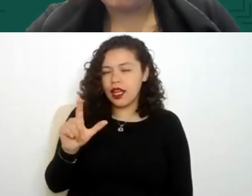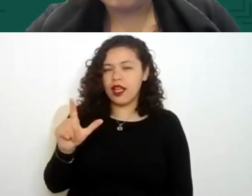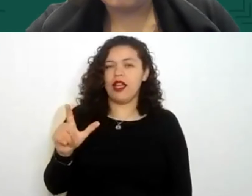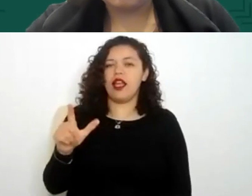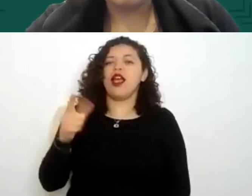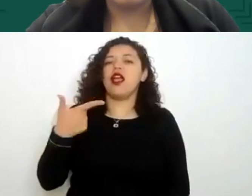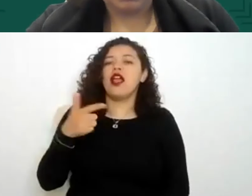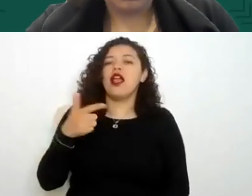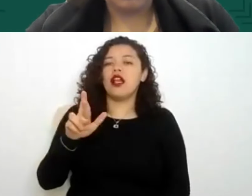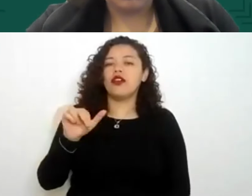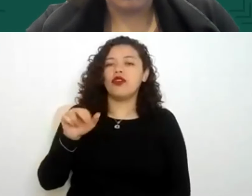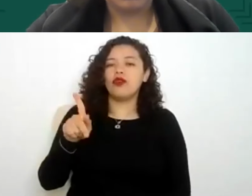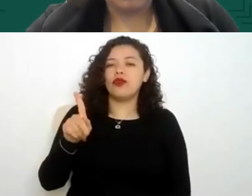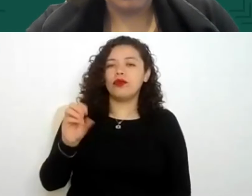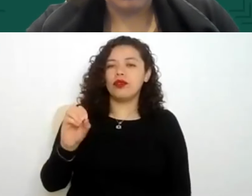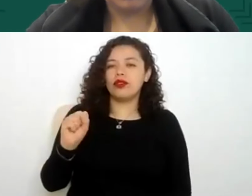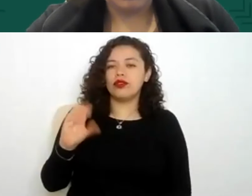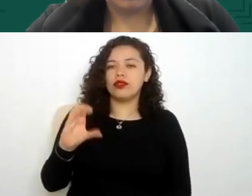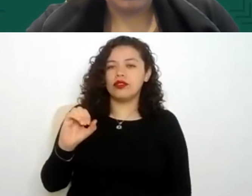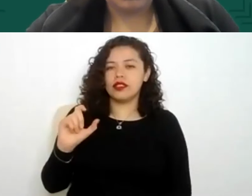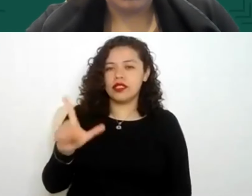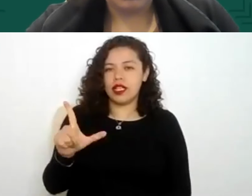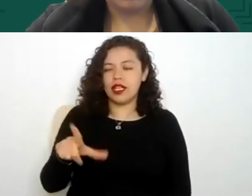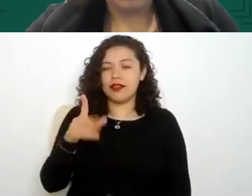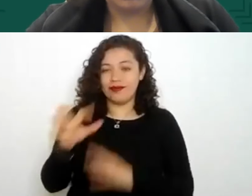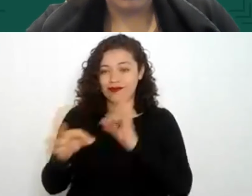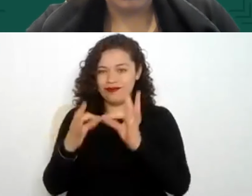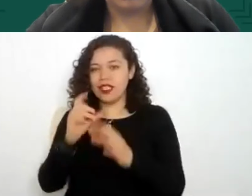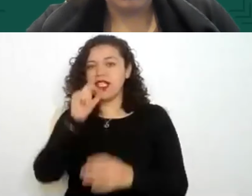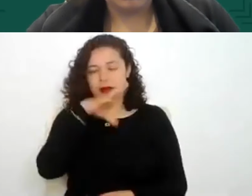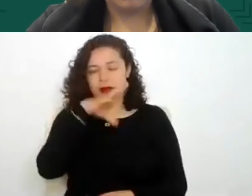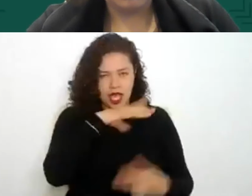Y tenemos también la plataforma de